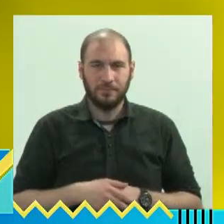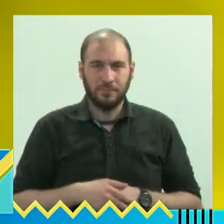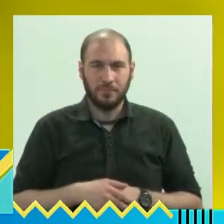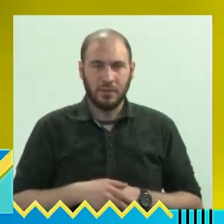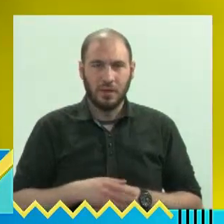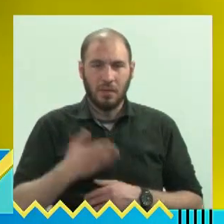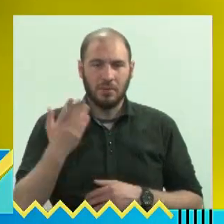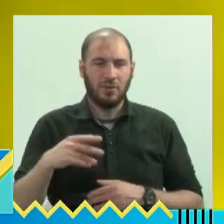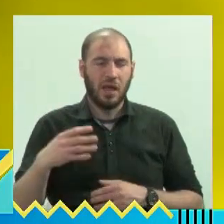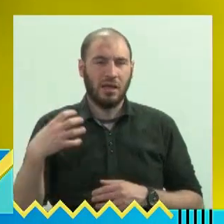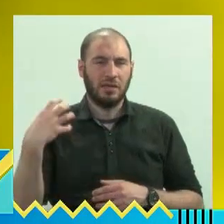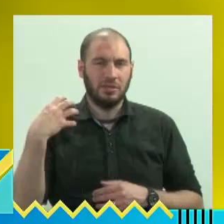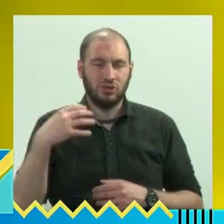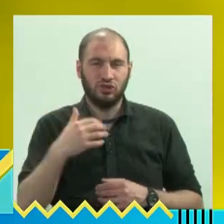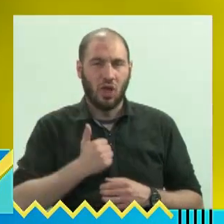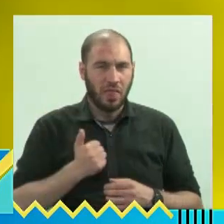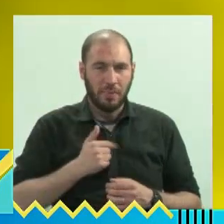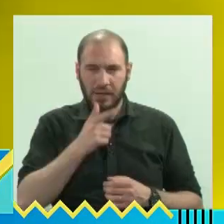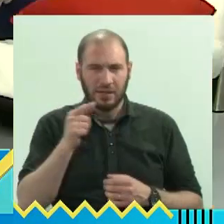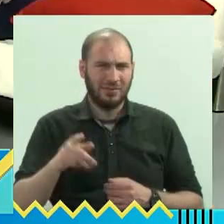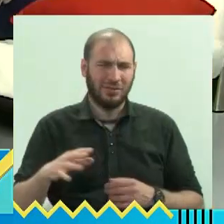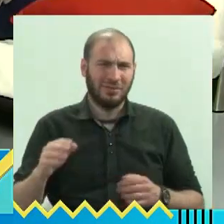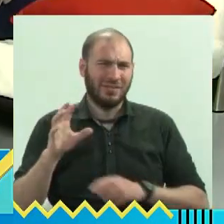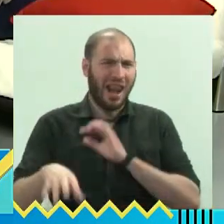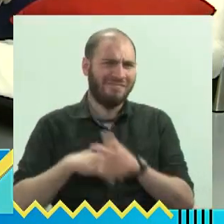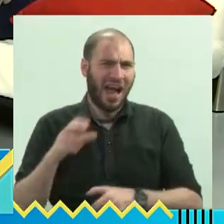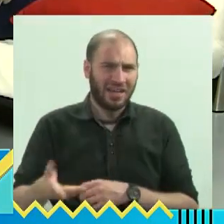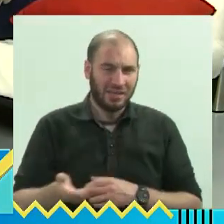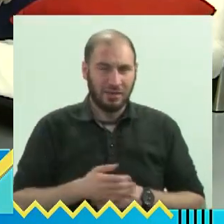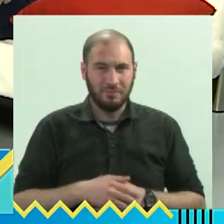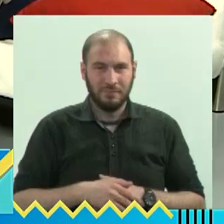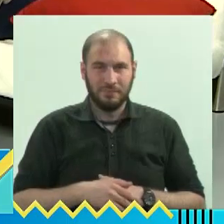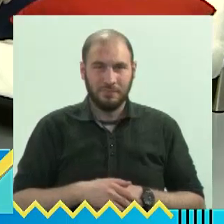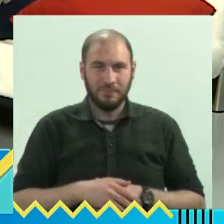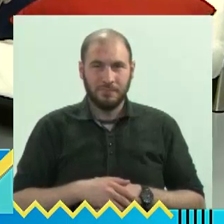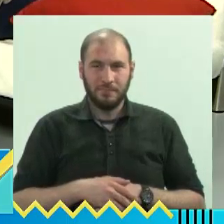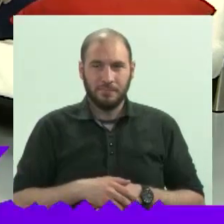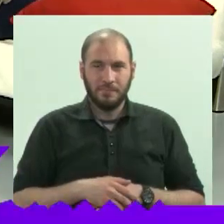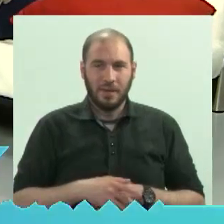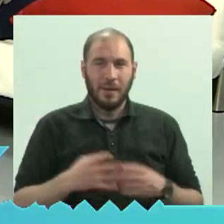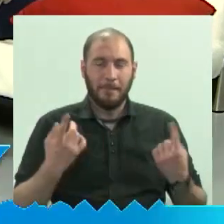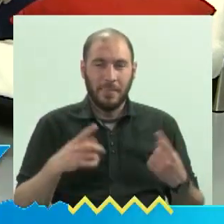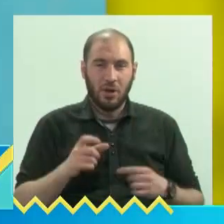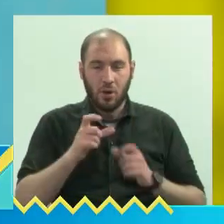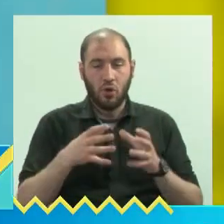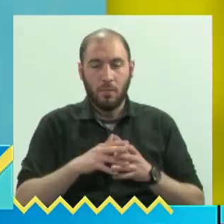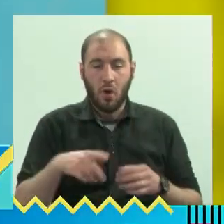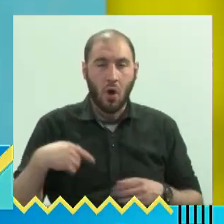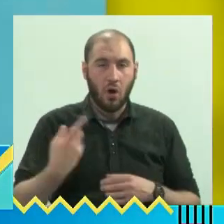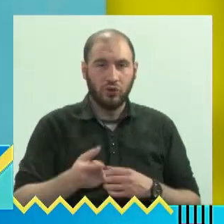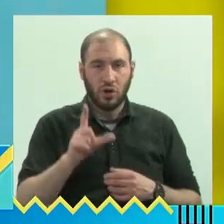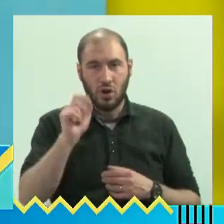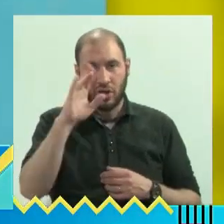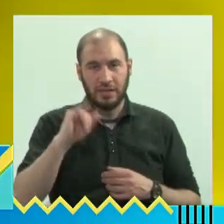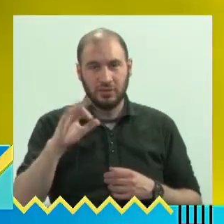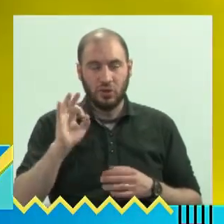que son caudillos que representan para él la barbarie, el federalismo, Pero bueno, para otro sector, Lorenzo Barcala